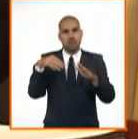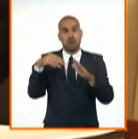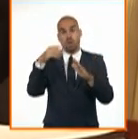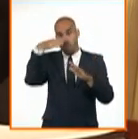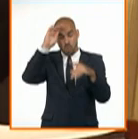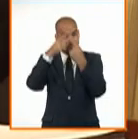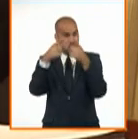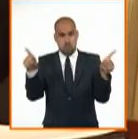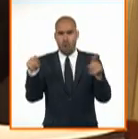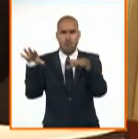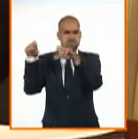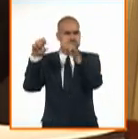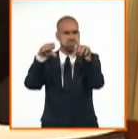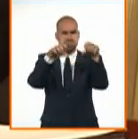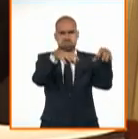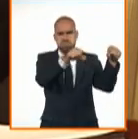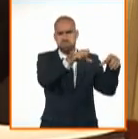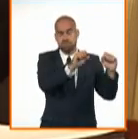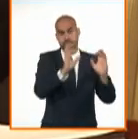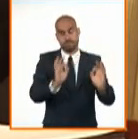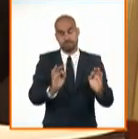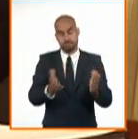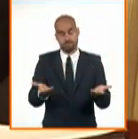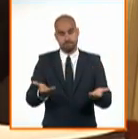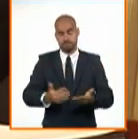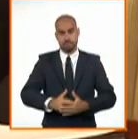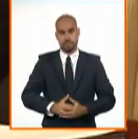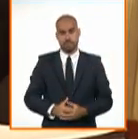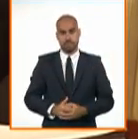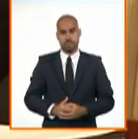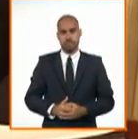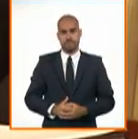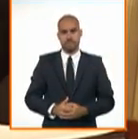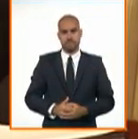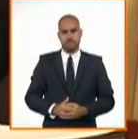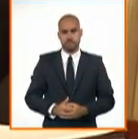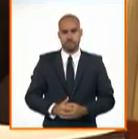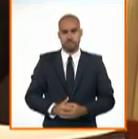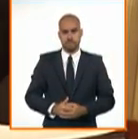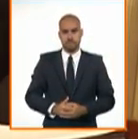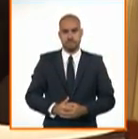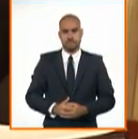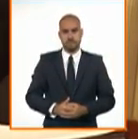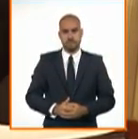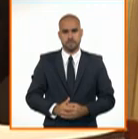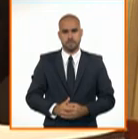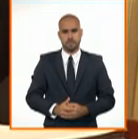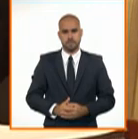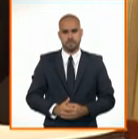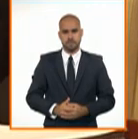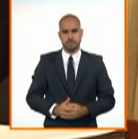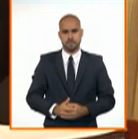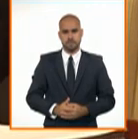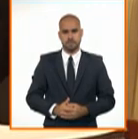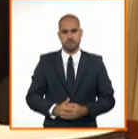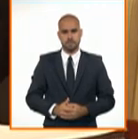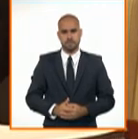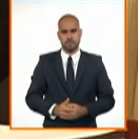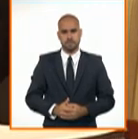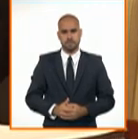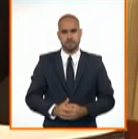país aquí se están haciendo todo un grupo de negociaciones que nos deben propiciar mayor estabilidad